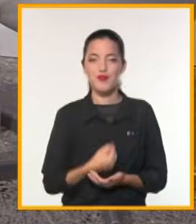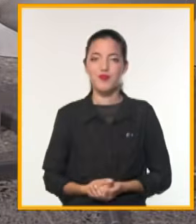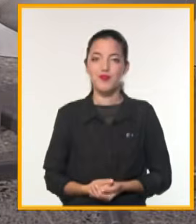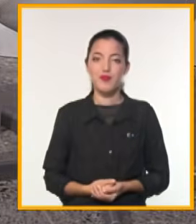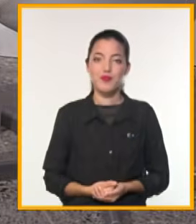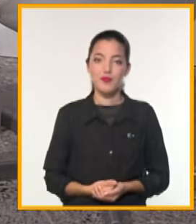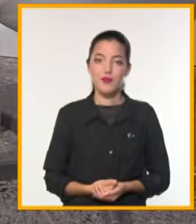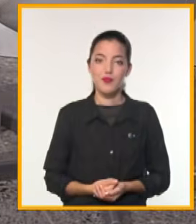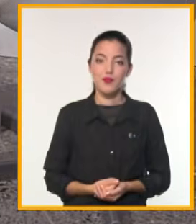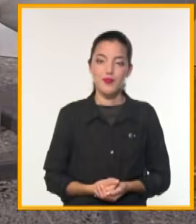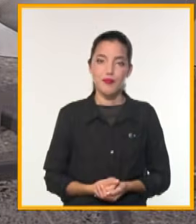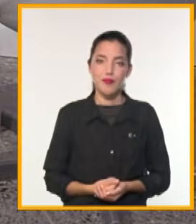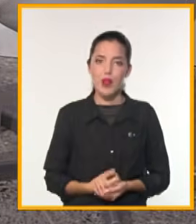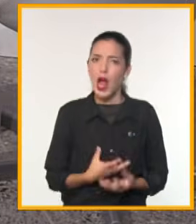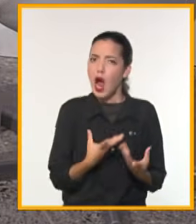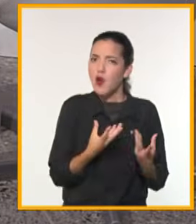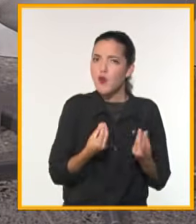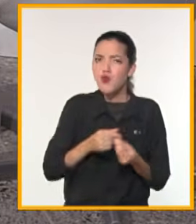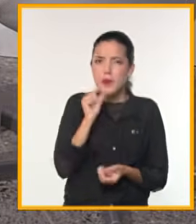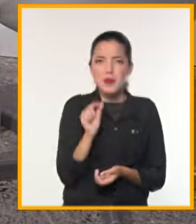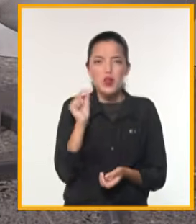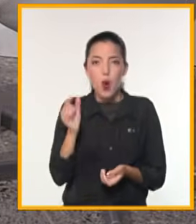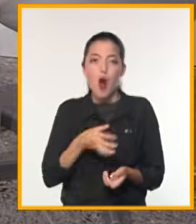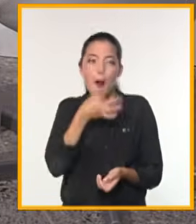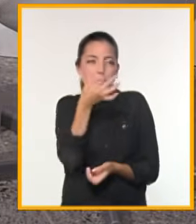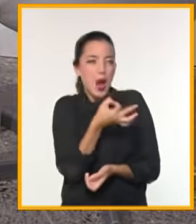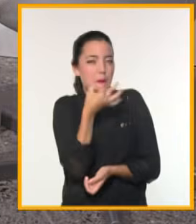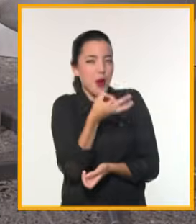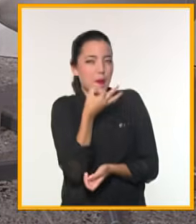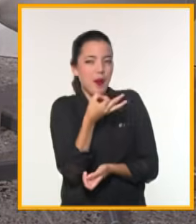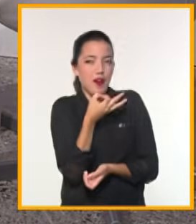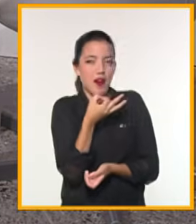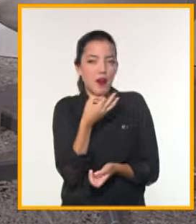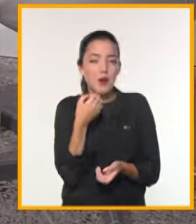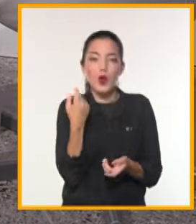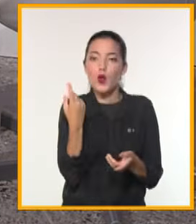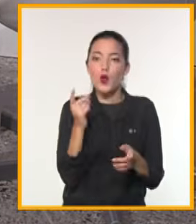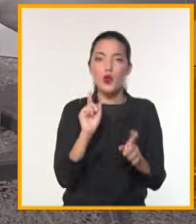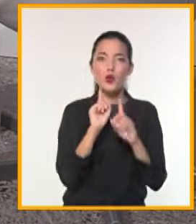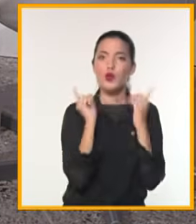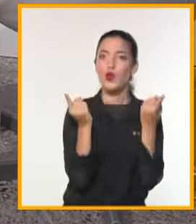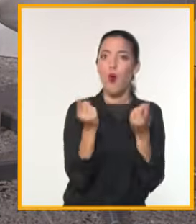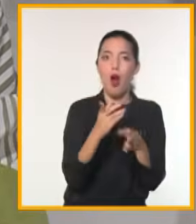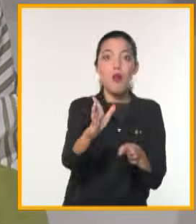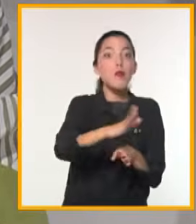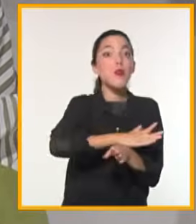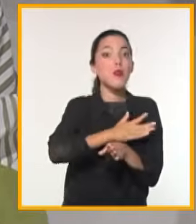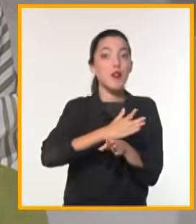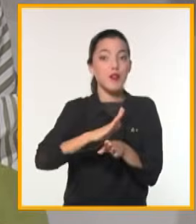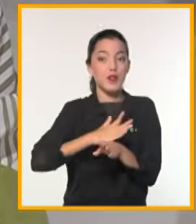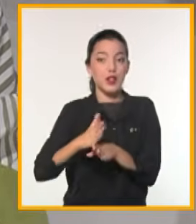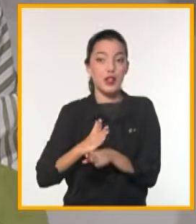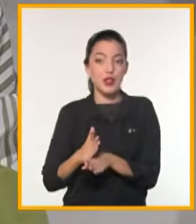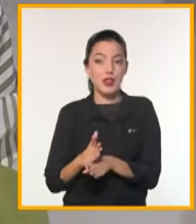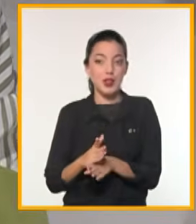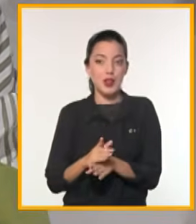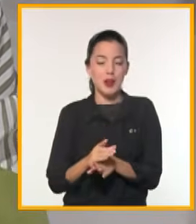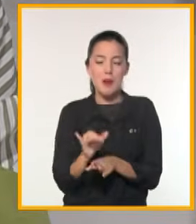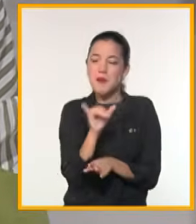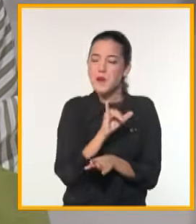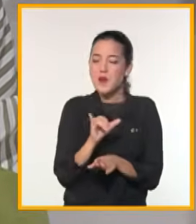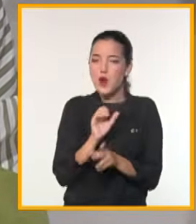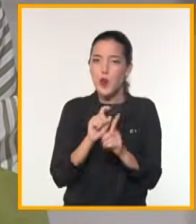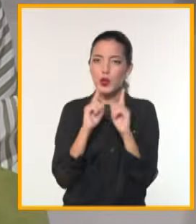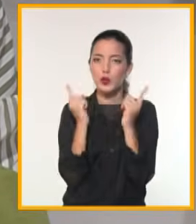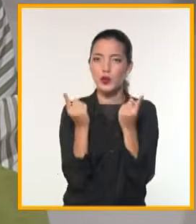algo distinto de un valor humano, pero todas coincidían en una cosa, es decir, una especialidad, una